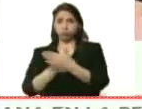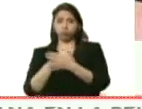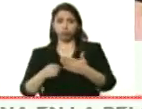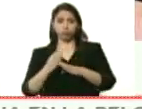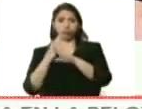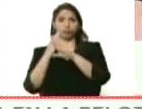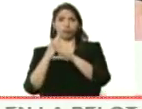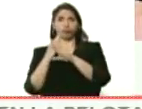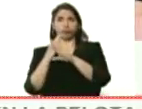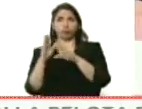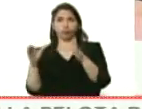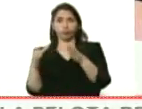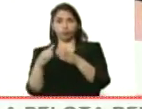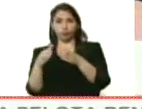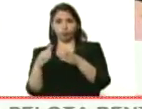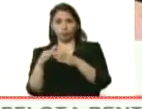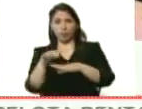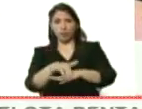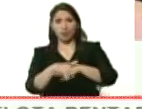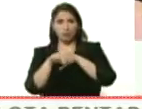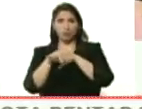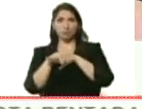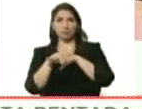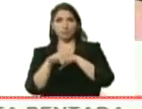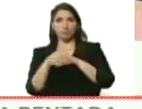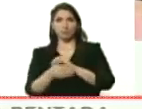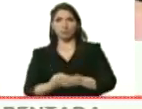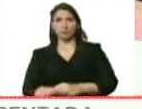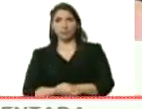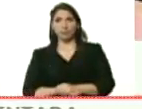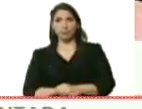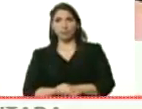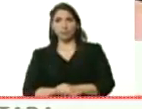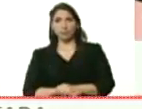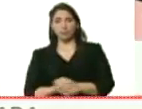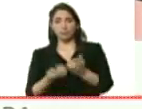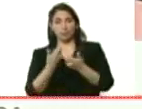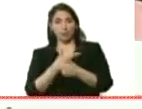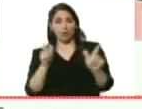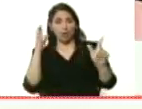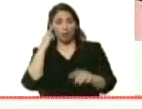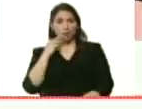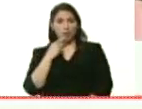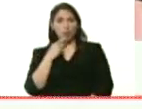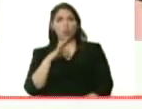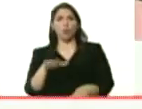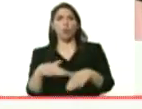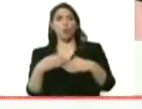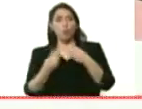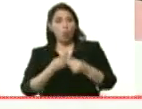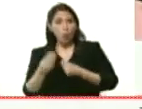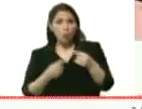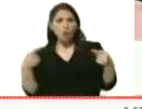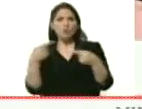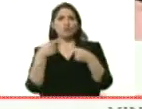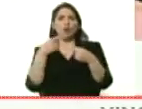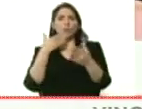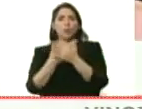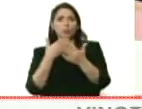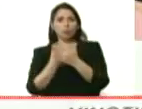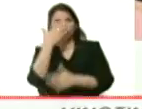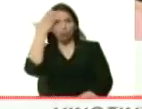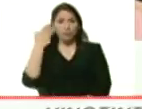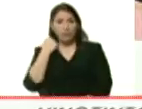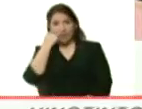la Cámara Baja de Inglaterra. El Libertador, tal como lo propuso Miranda, conserva el nombre